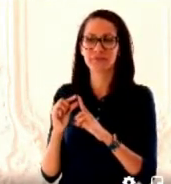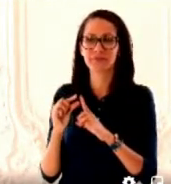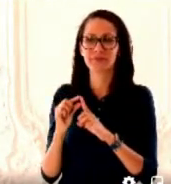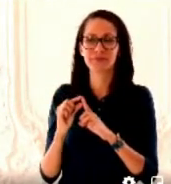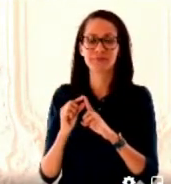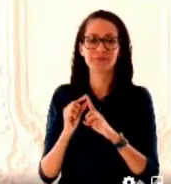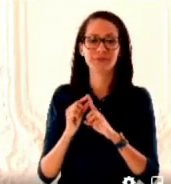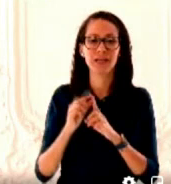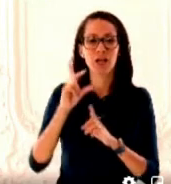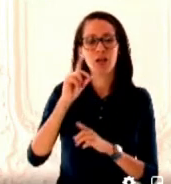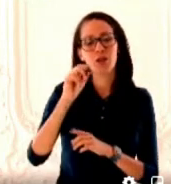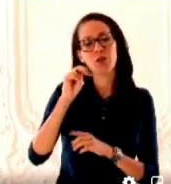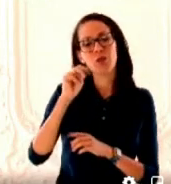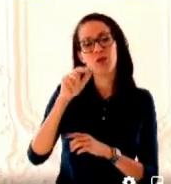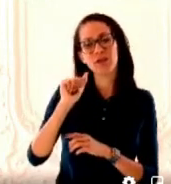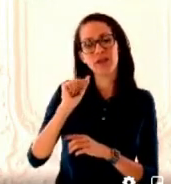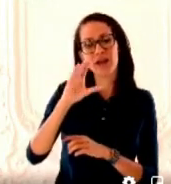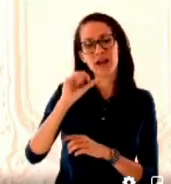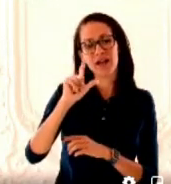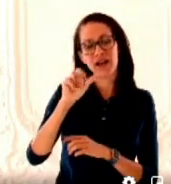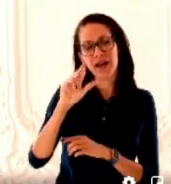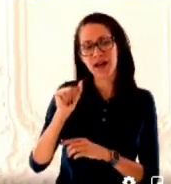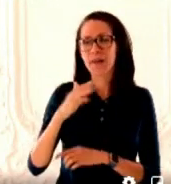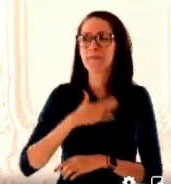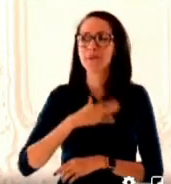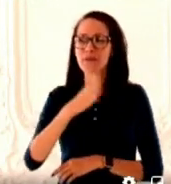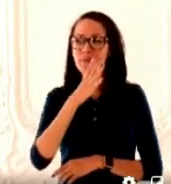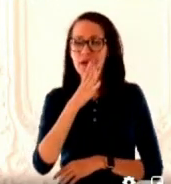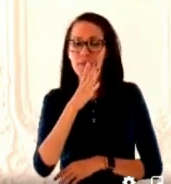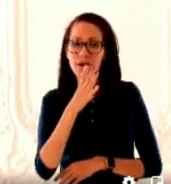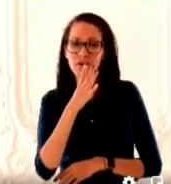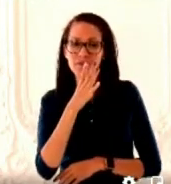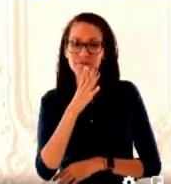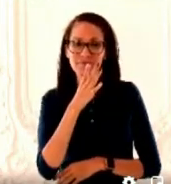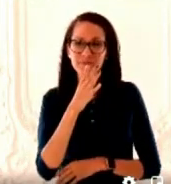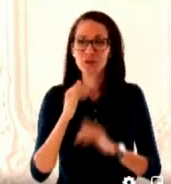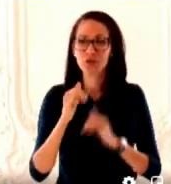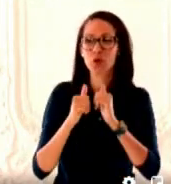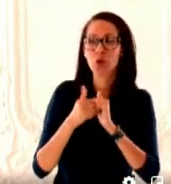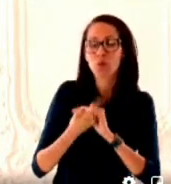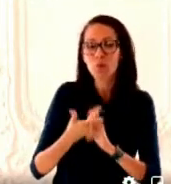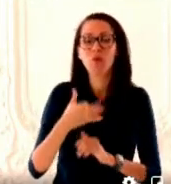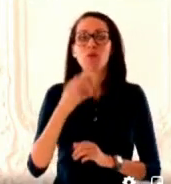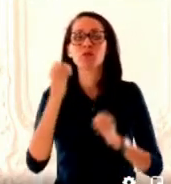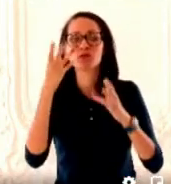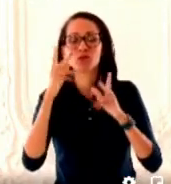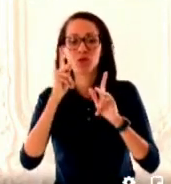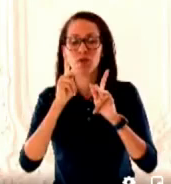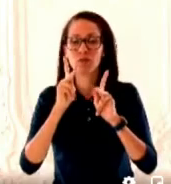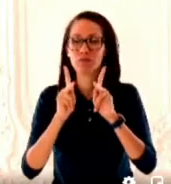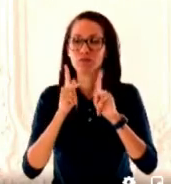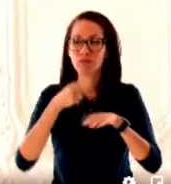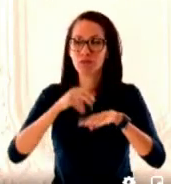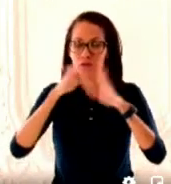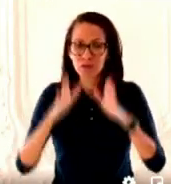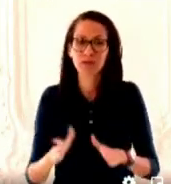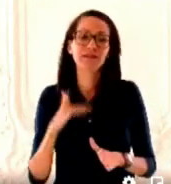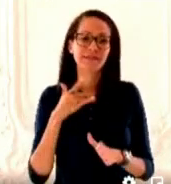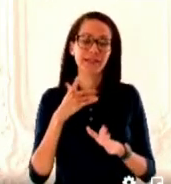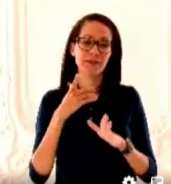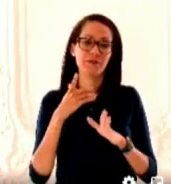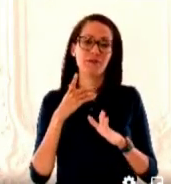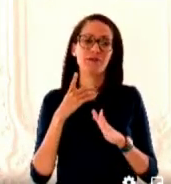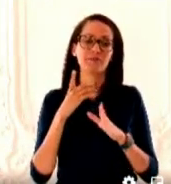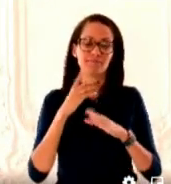mamá, no pudo estar aquí hoy porque, como muchos puertorriqueños, está siendo disciplinada y teniendo las debidas precauciones,